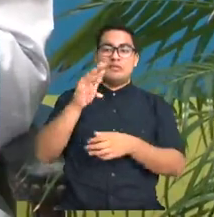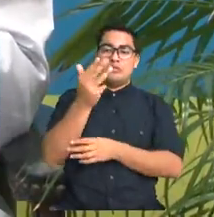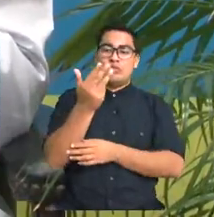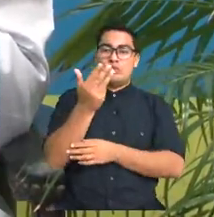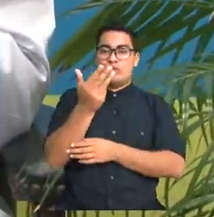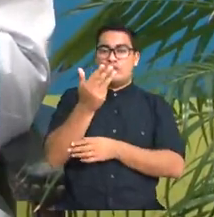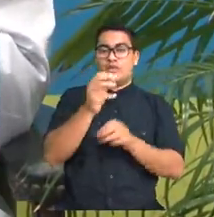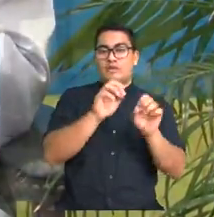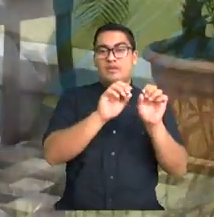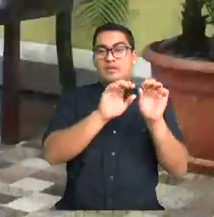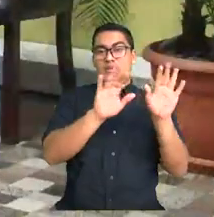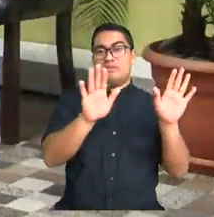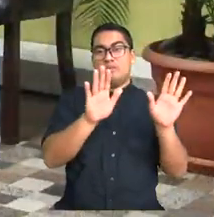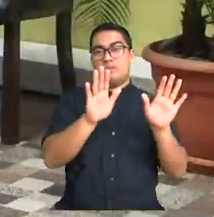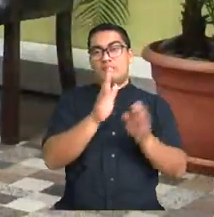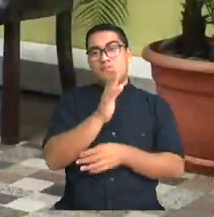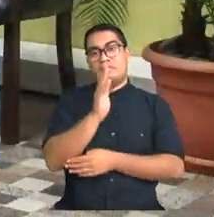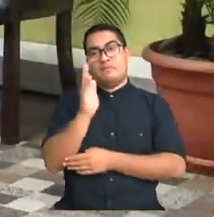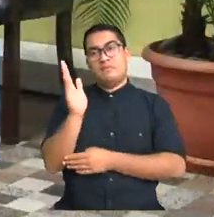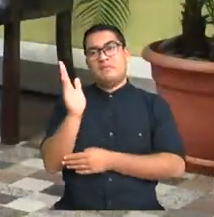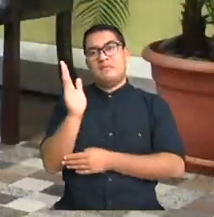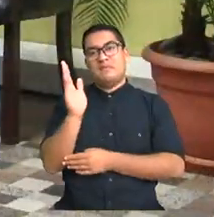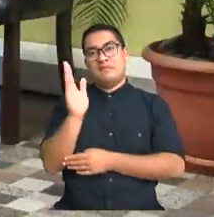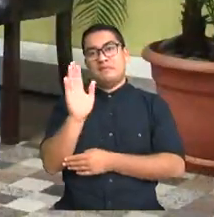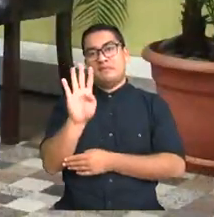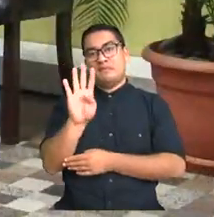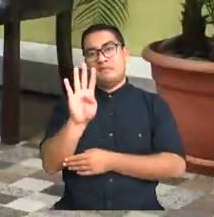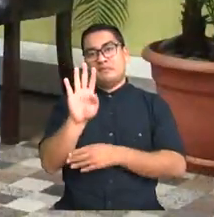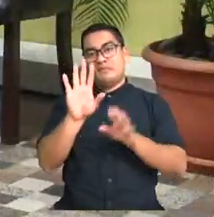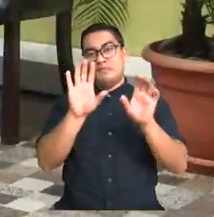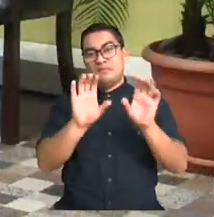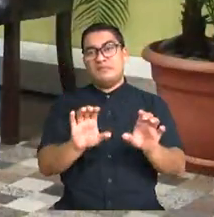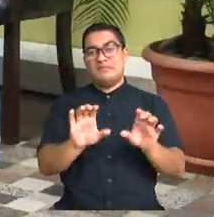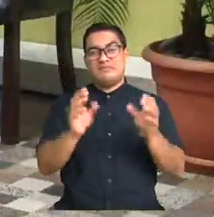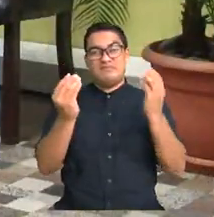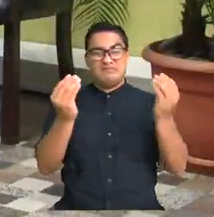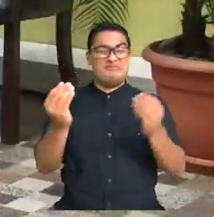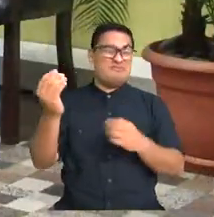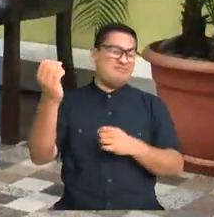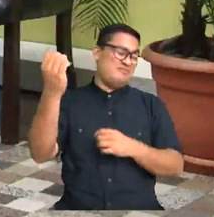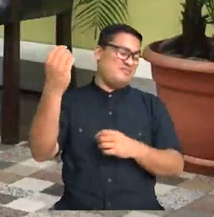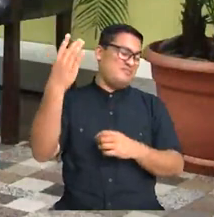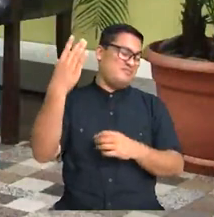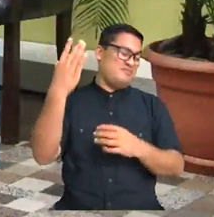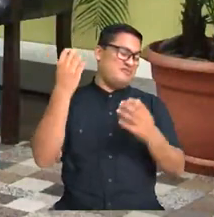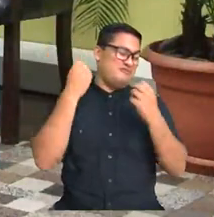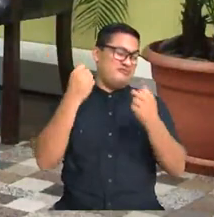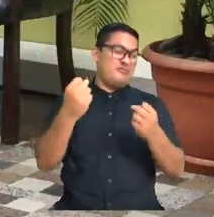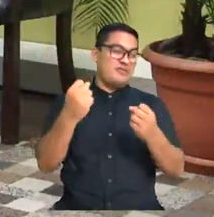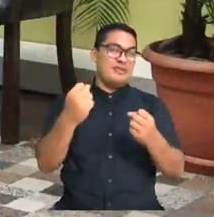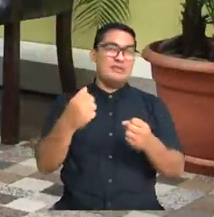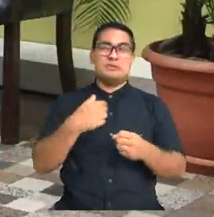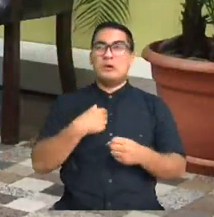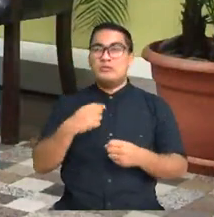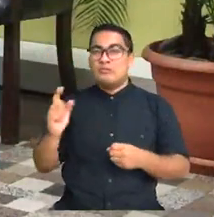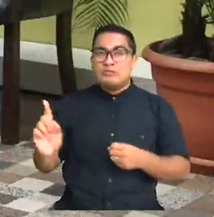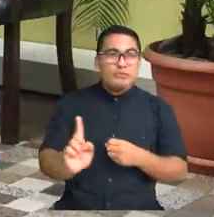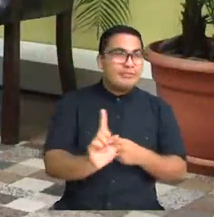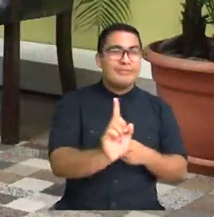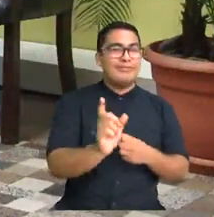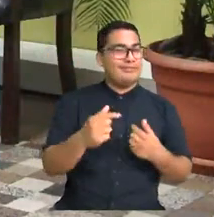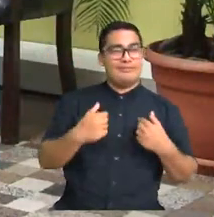de la mañana y las 4 de la tarde. Tenemos que buscar cómo no estar expuestos al sol,